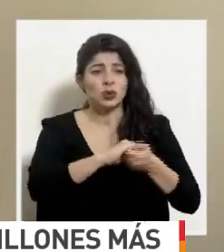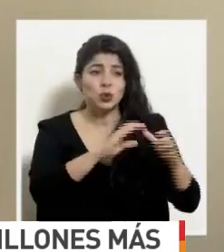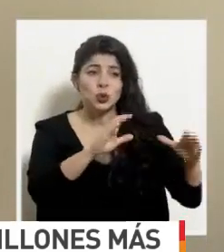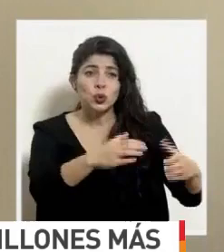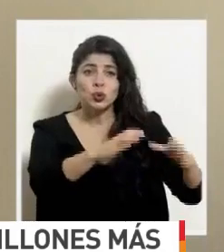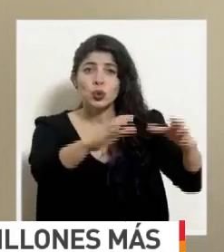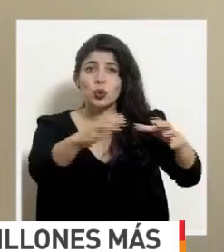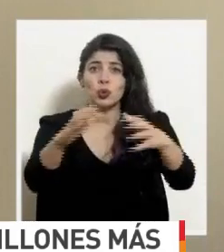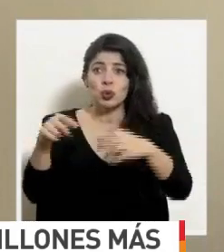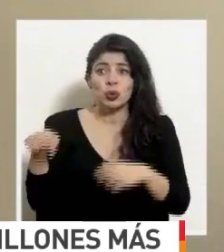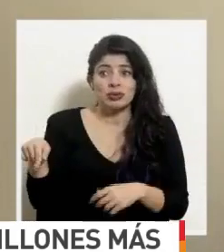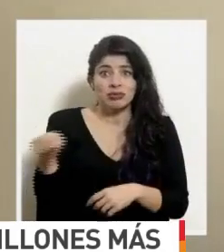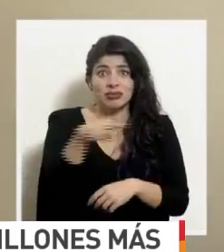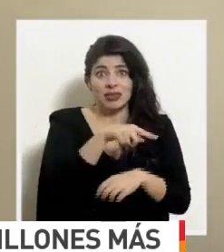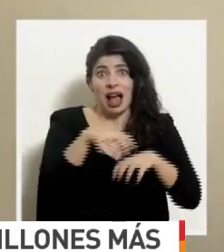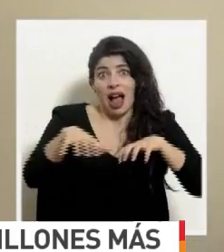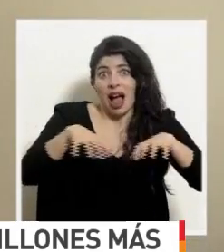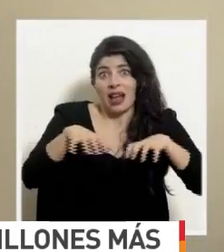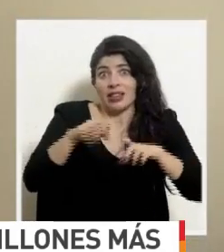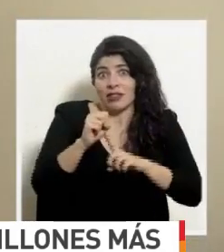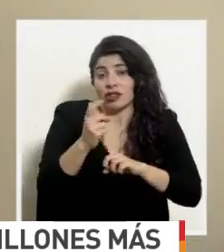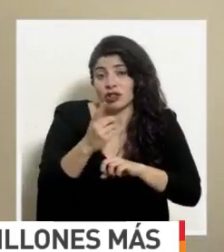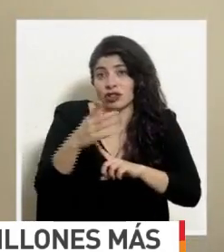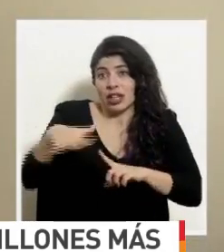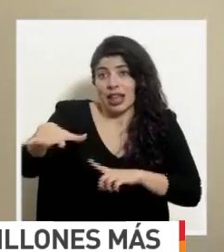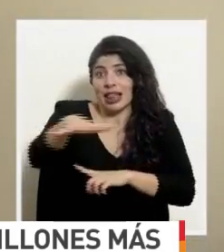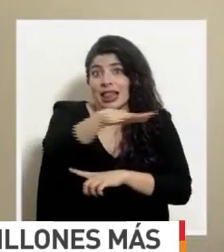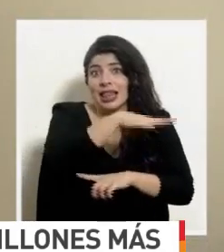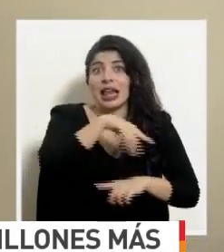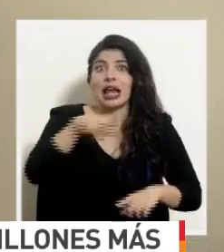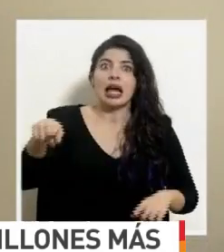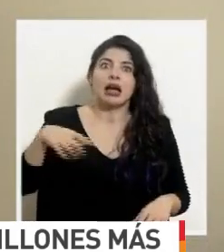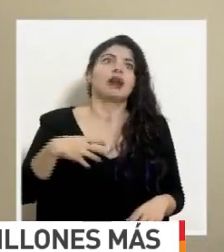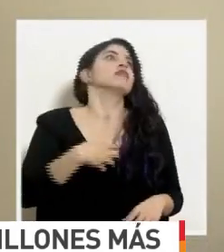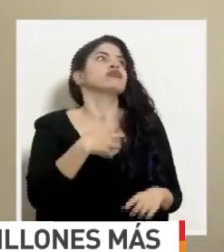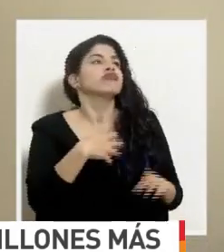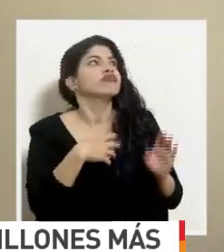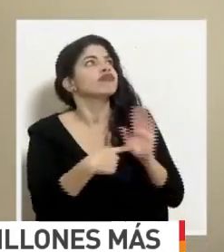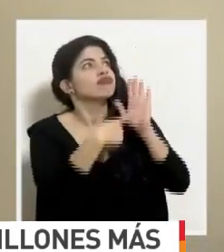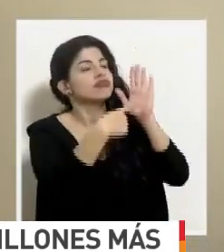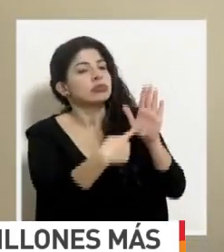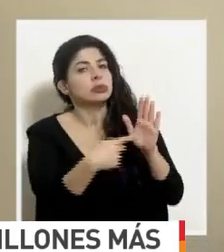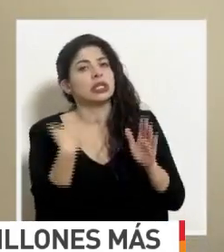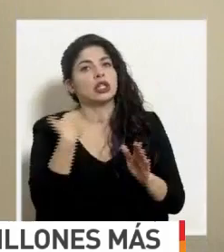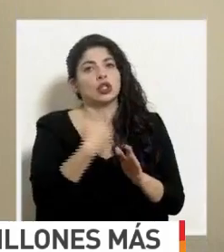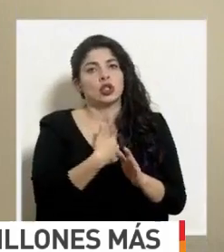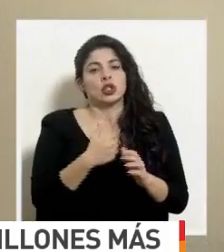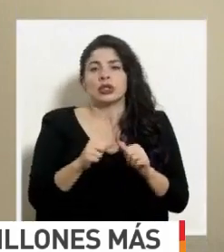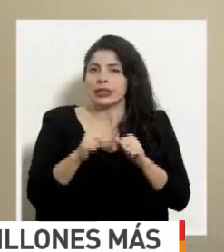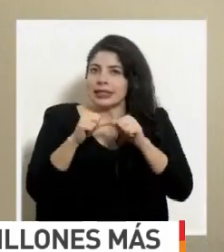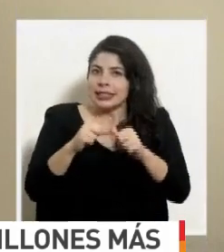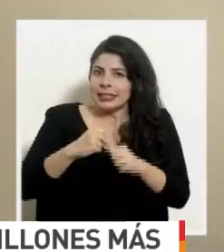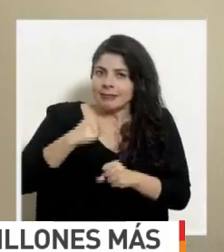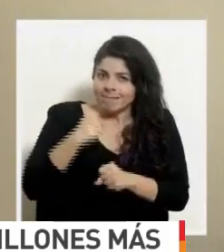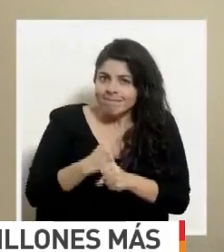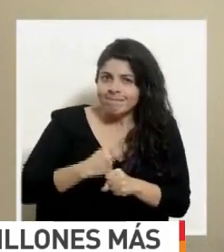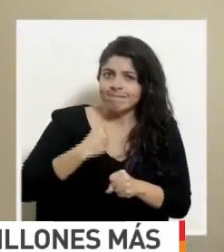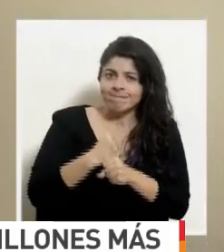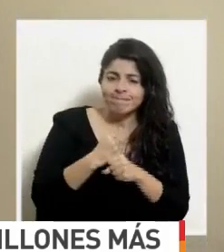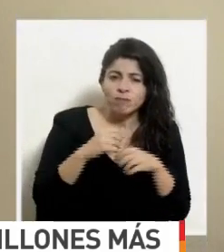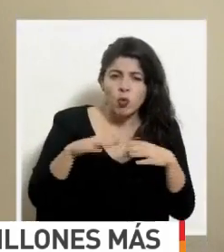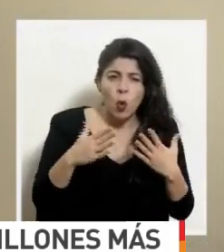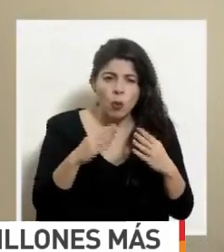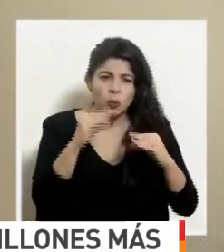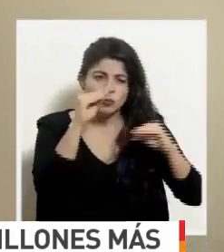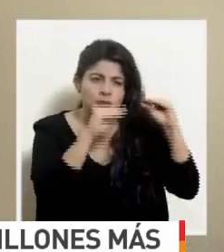que son activos dentro de la sociedad civil se han hecho manifiestos y vamos a seguir trabajando en la construcción